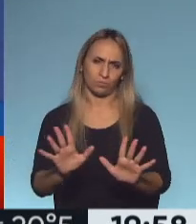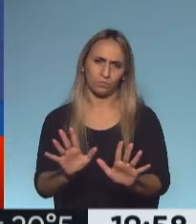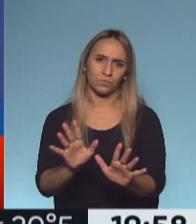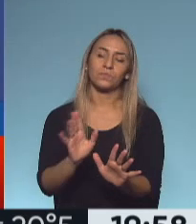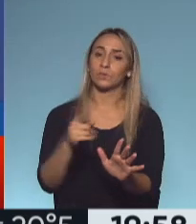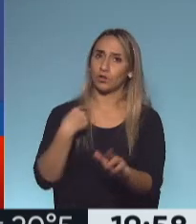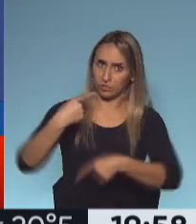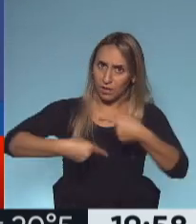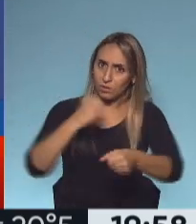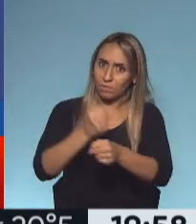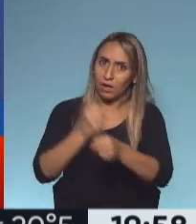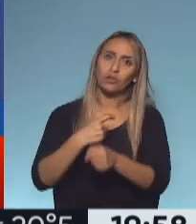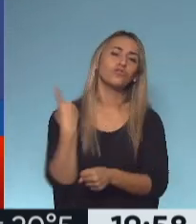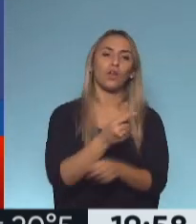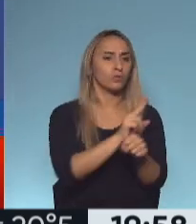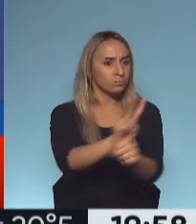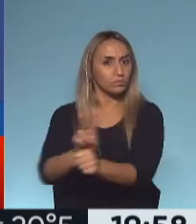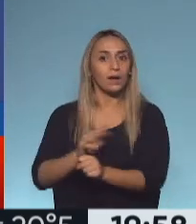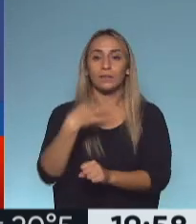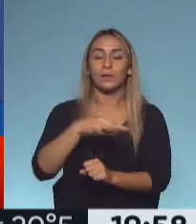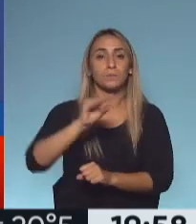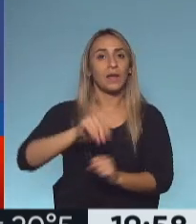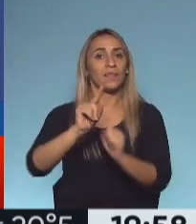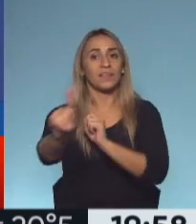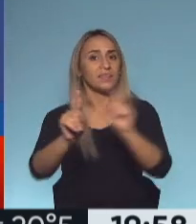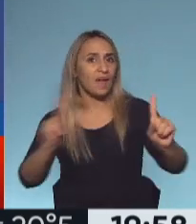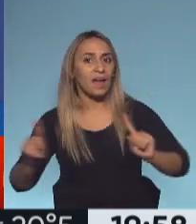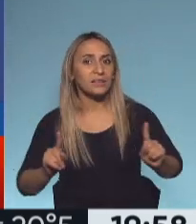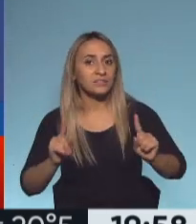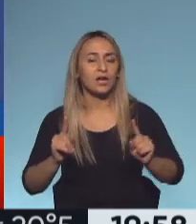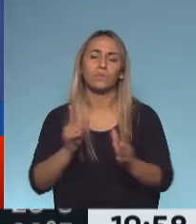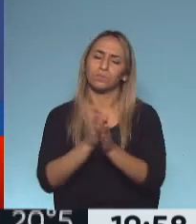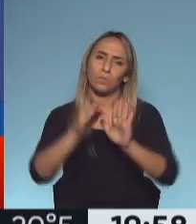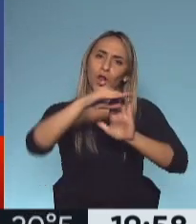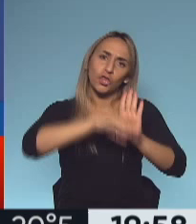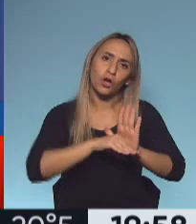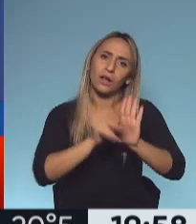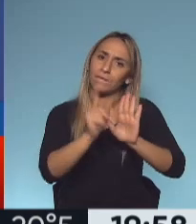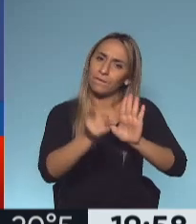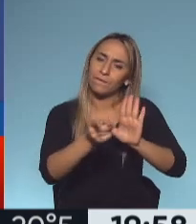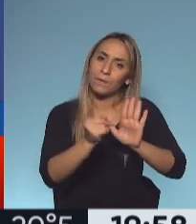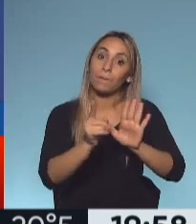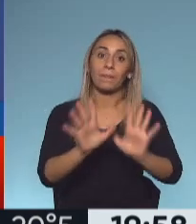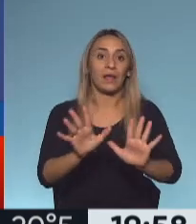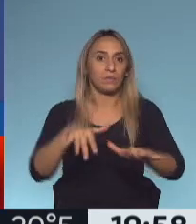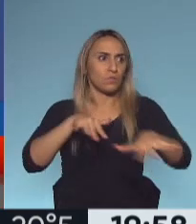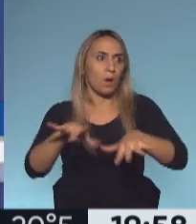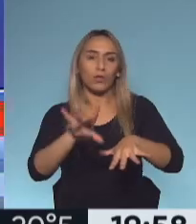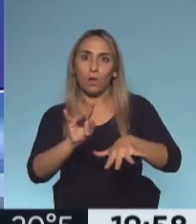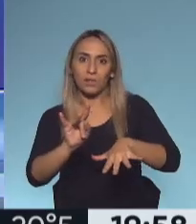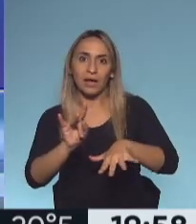vamos a seguir trabajando, cuidémonos entre todos, mantengamos las distancias, mantengamos los protocolos para intentar sobrellevar este momento